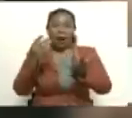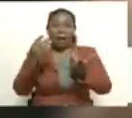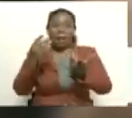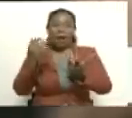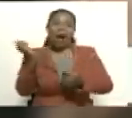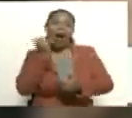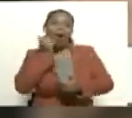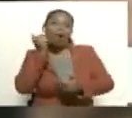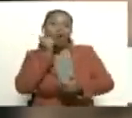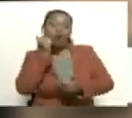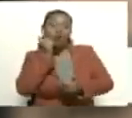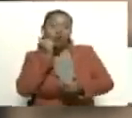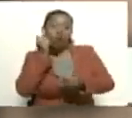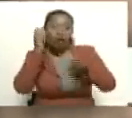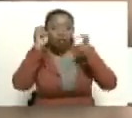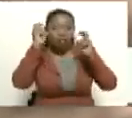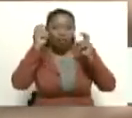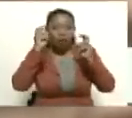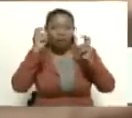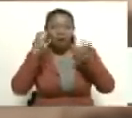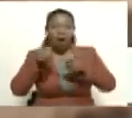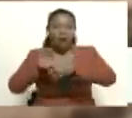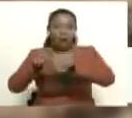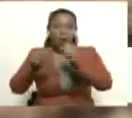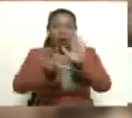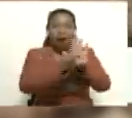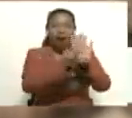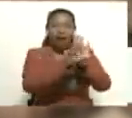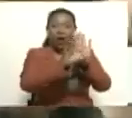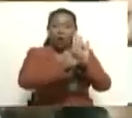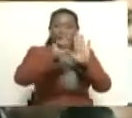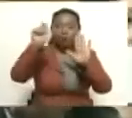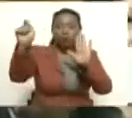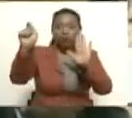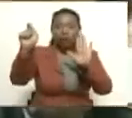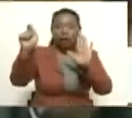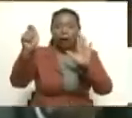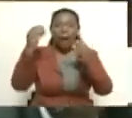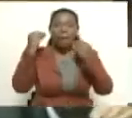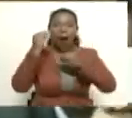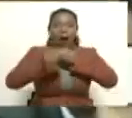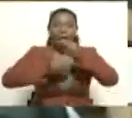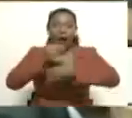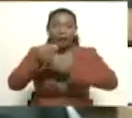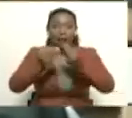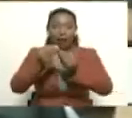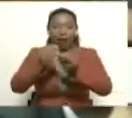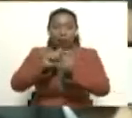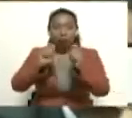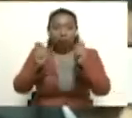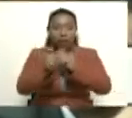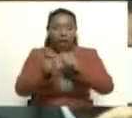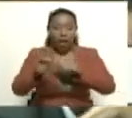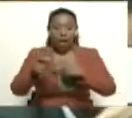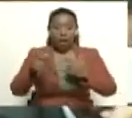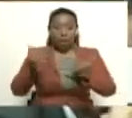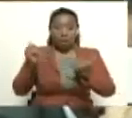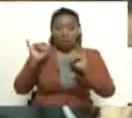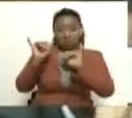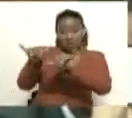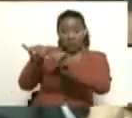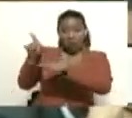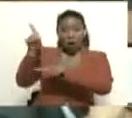constitución? Para generar las condiciones subjetivas de gobernar este país cumpliendo